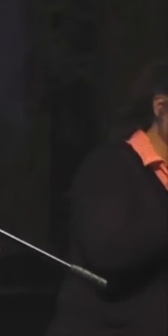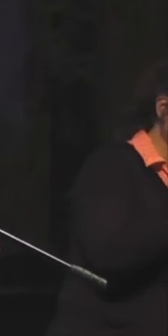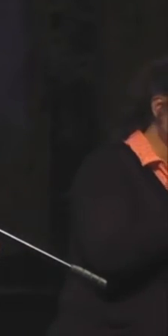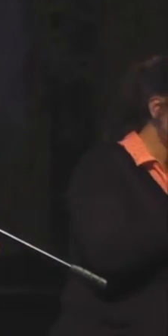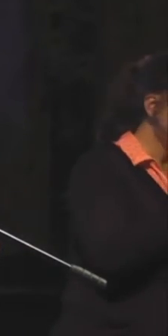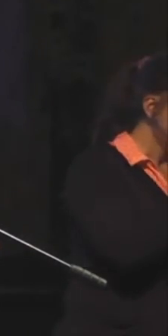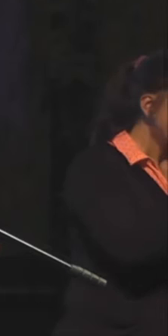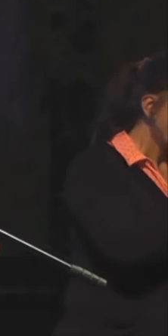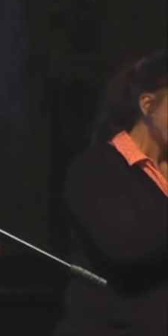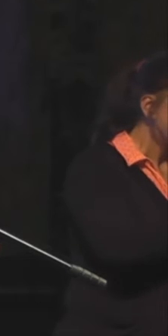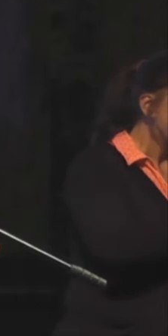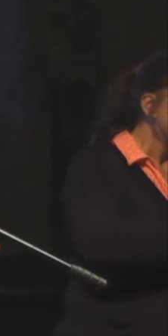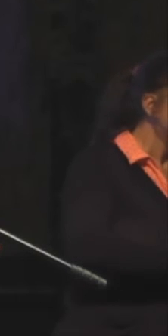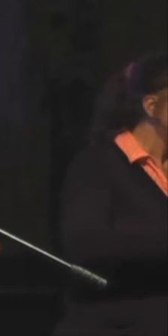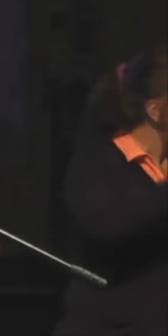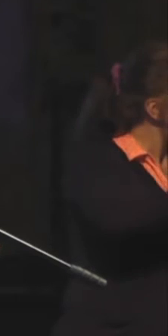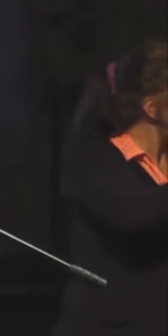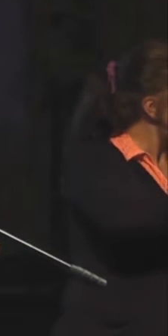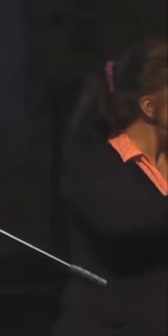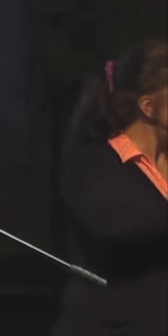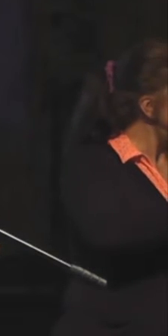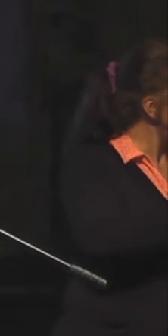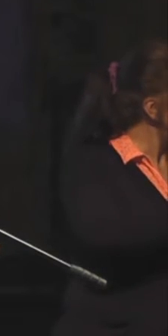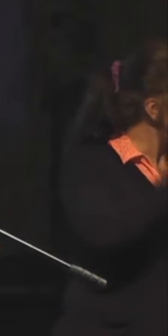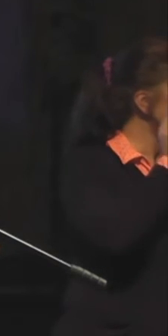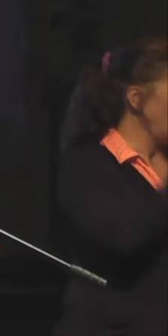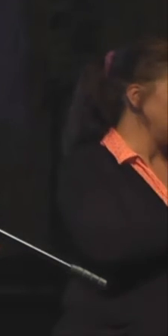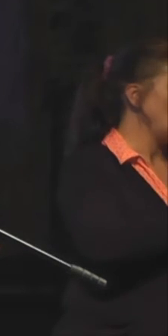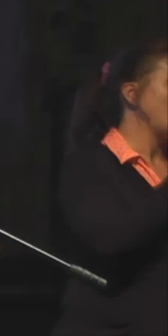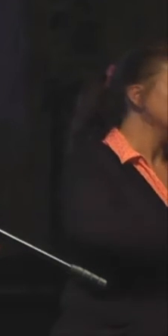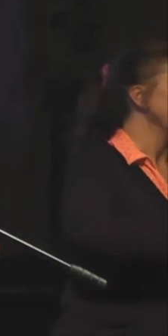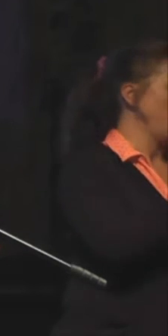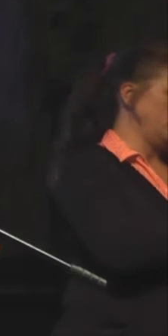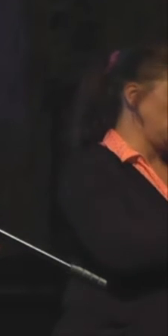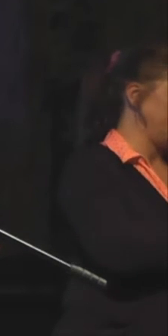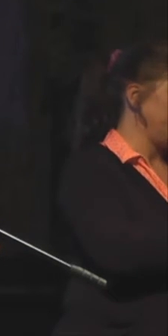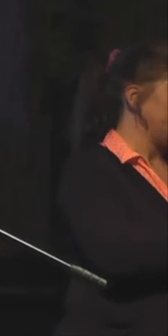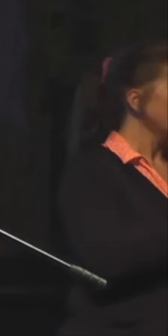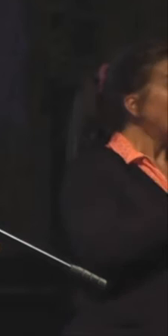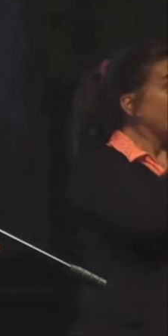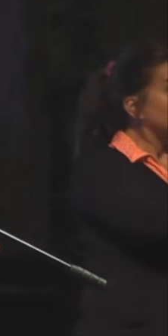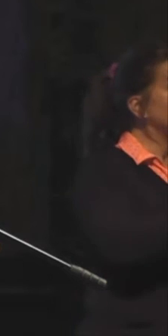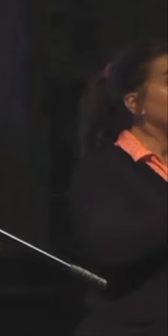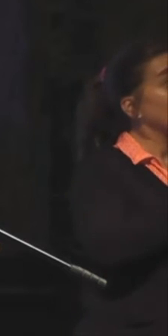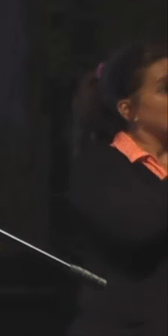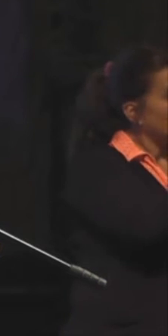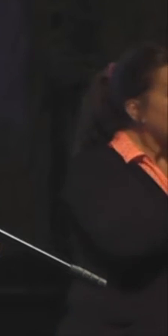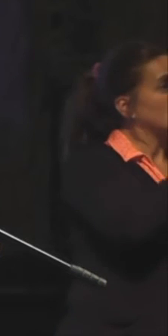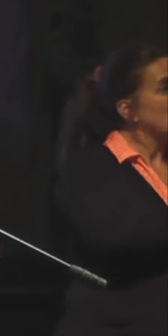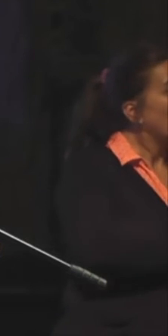que vamos creciendo tenemos más obligaciones y menos derechos y hablar de wilson ferreira